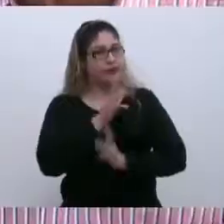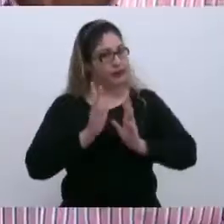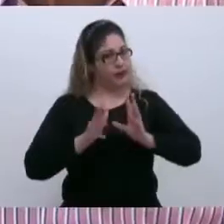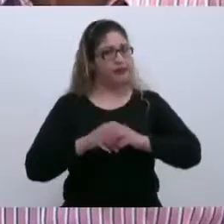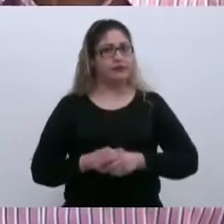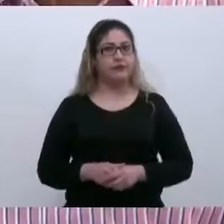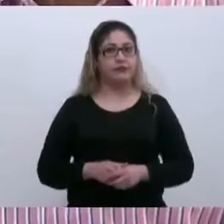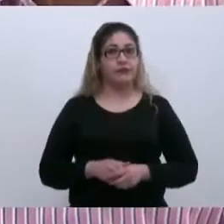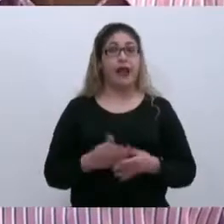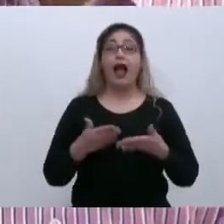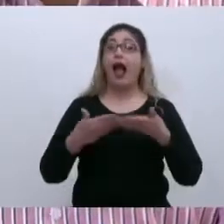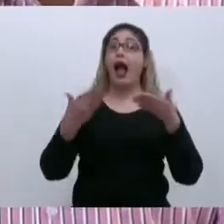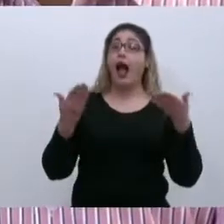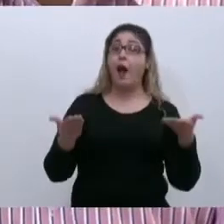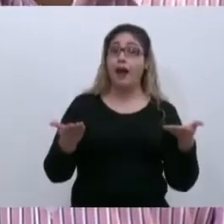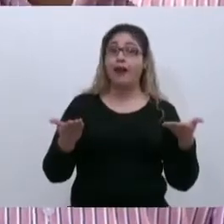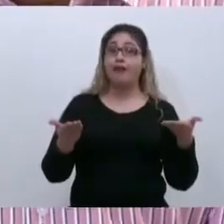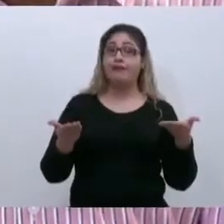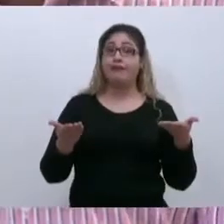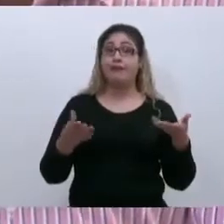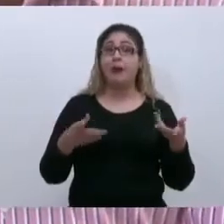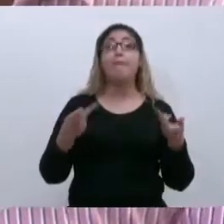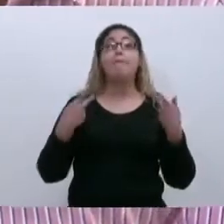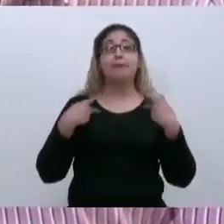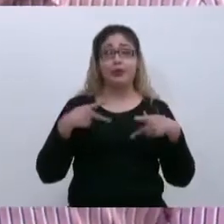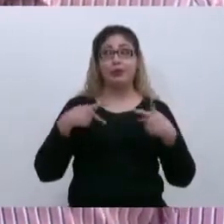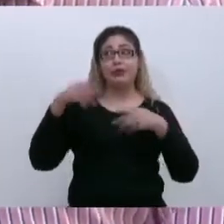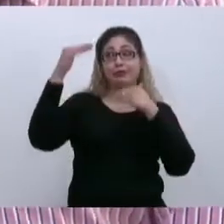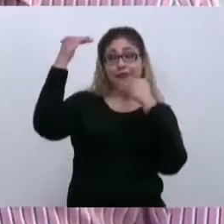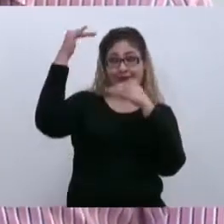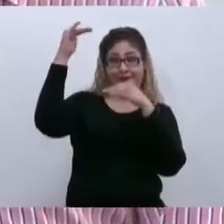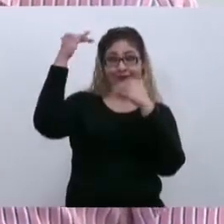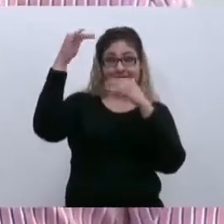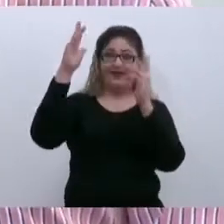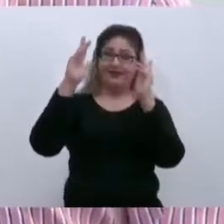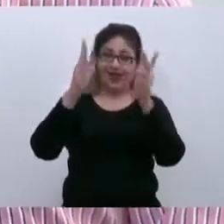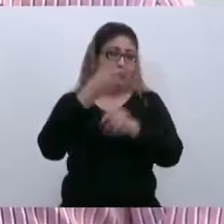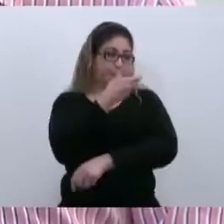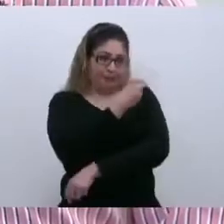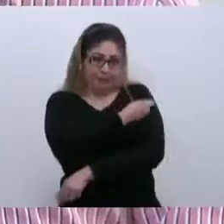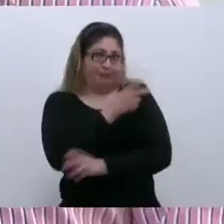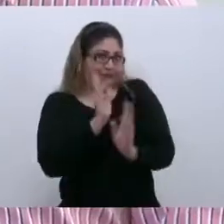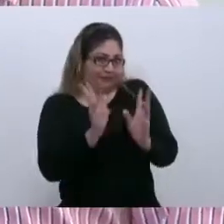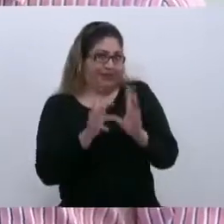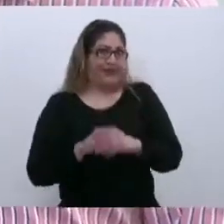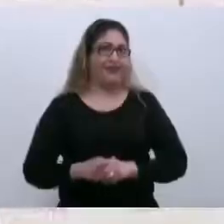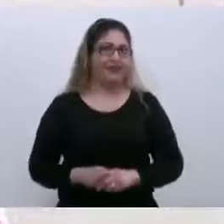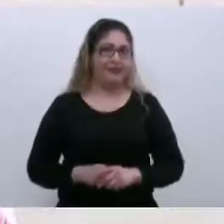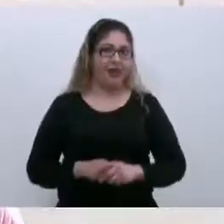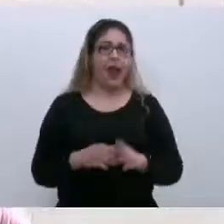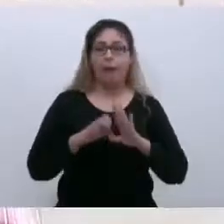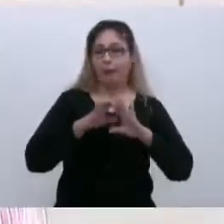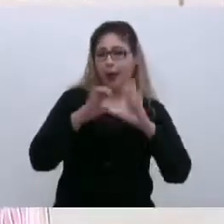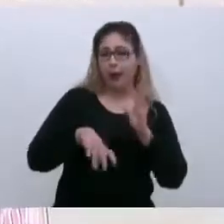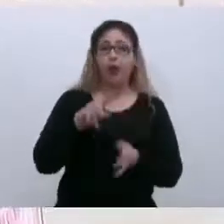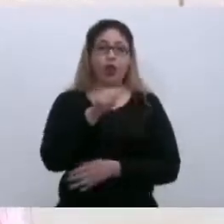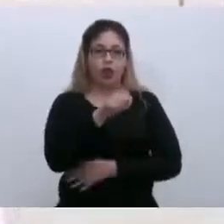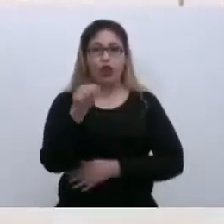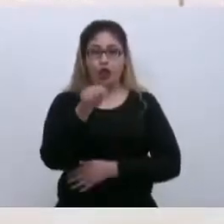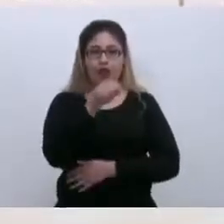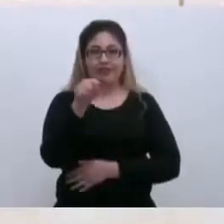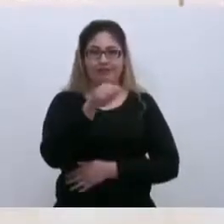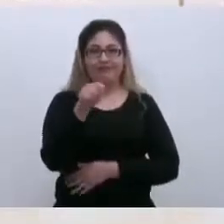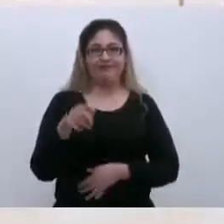adultos mayores, que como explicaba yo en Torreón, se está llevando a cabo la vacunación de